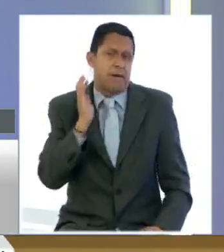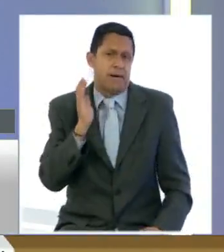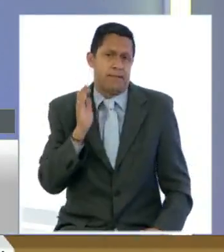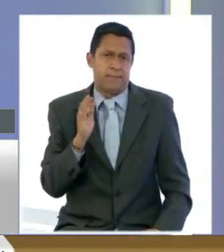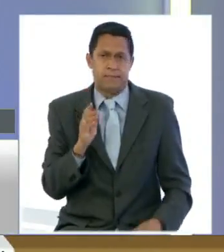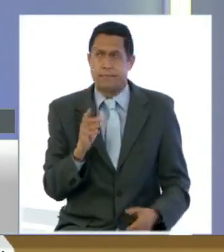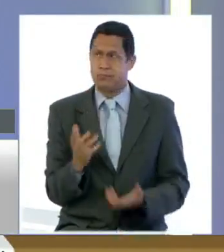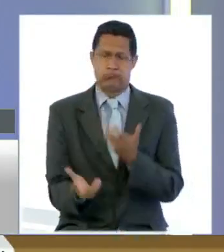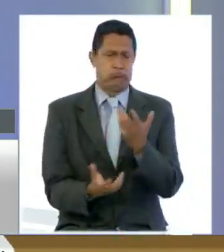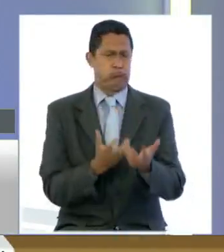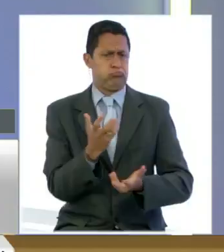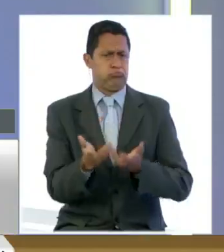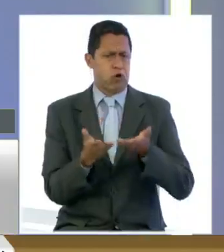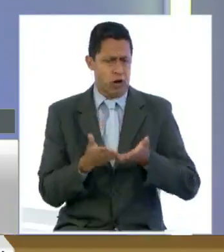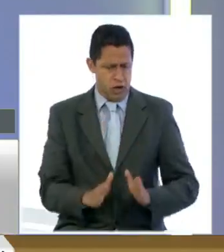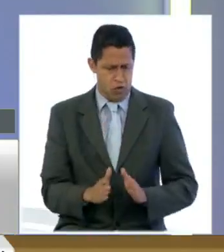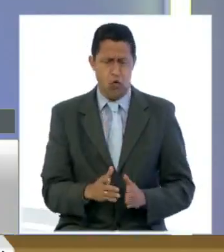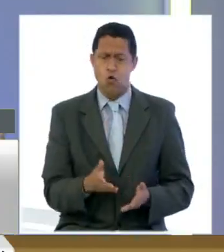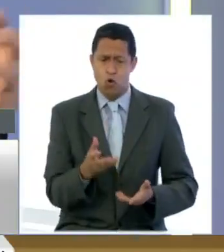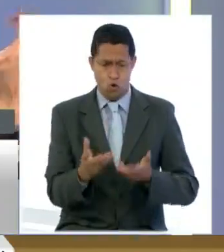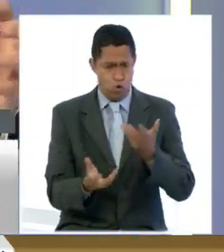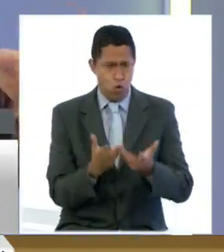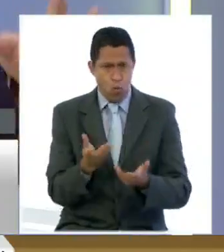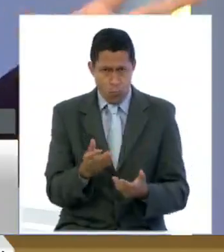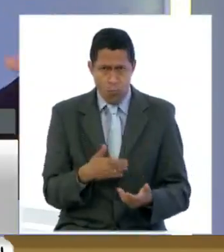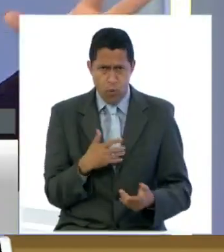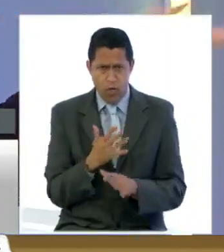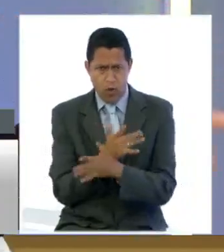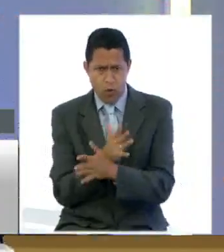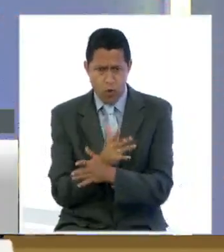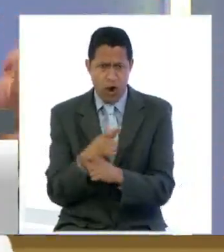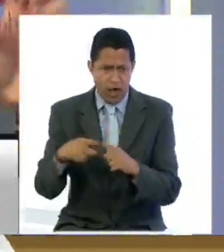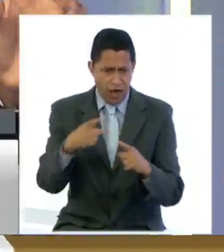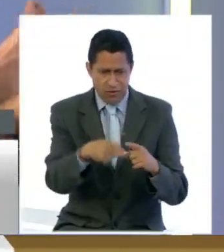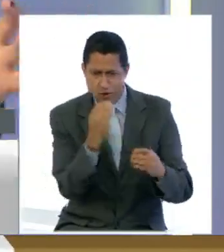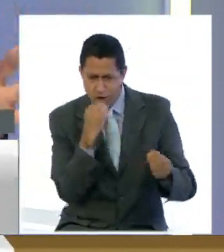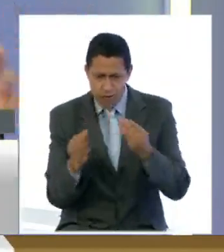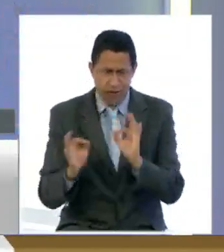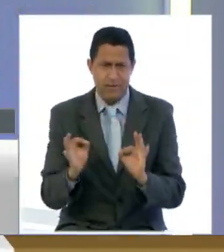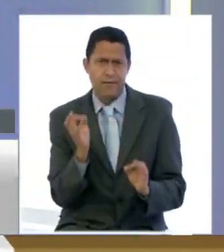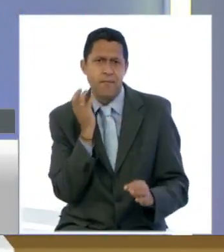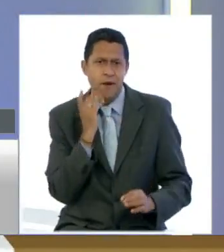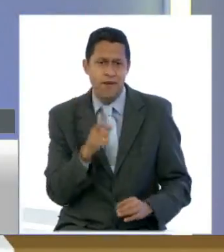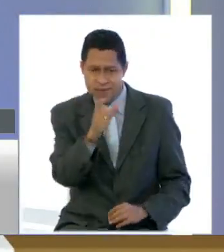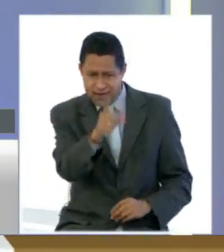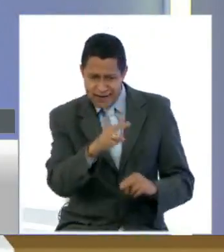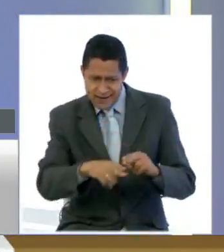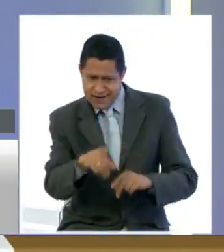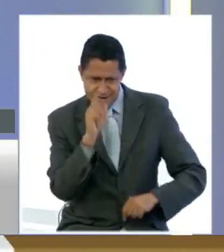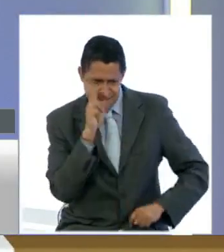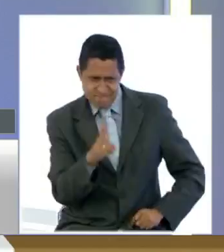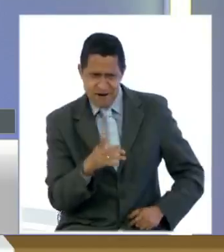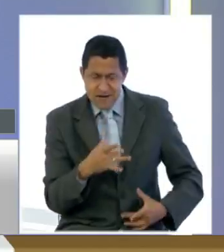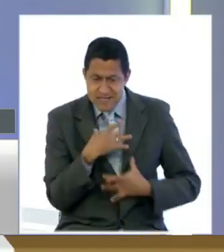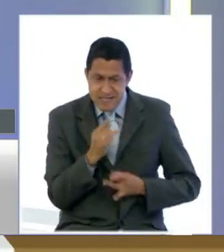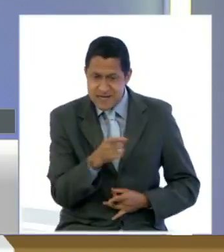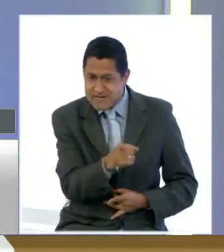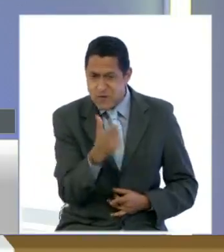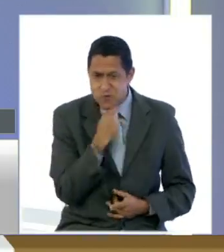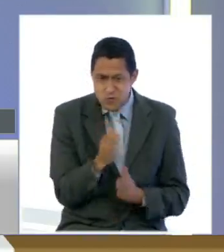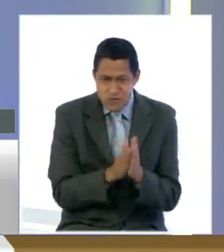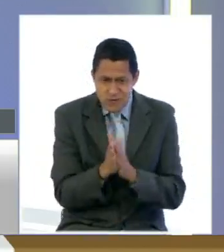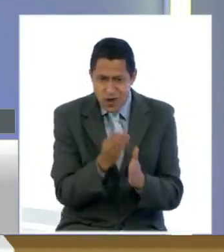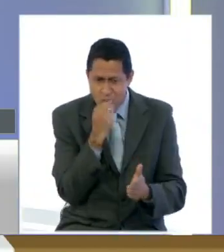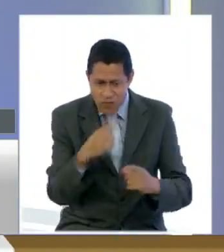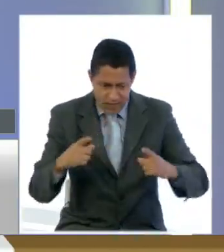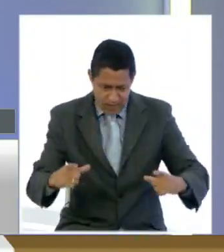con esta condición celíaca o es celíaco, también puedes jugar un poco con estos alimentos, hacer que este niño se vea más interesado en su